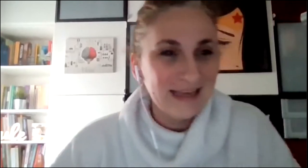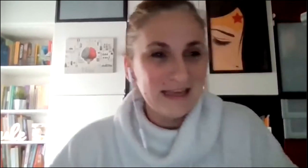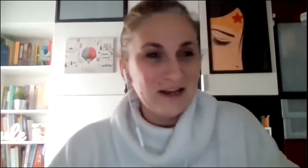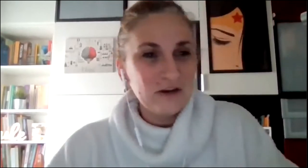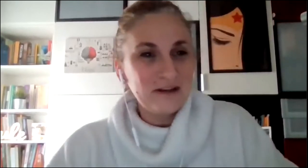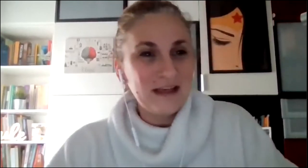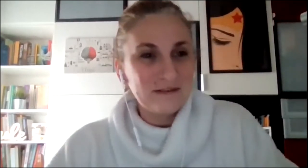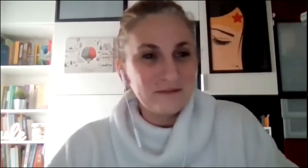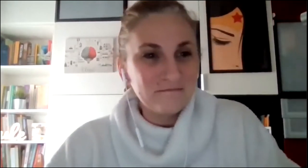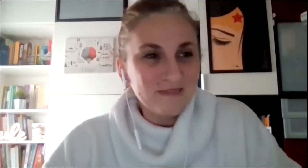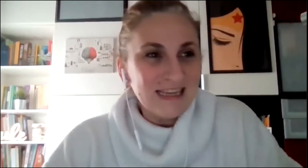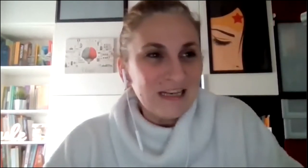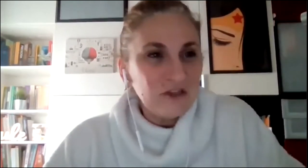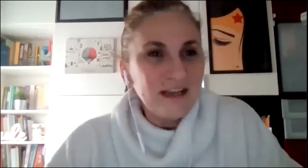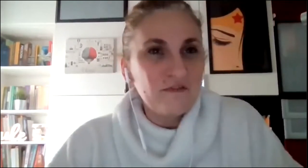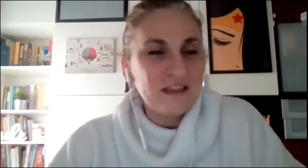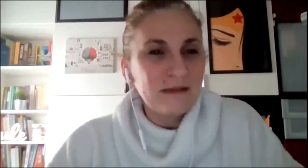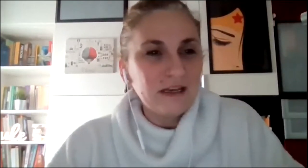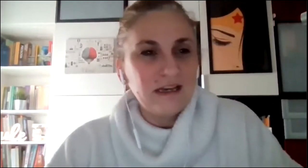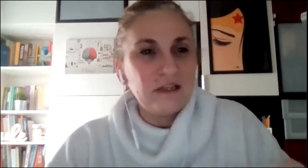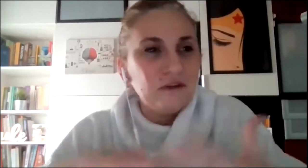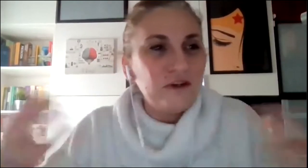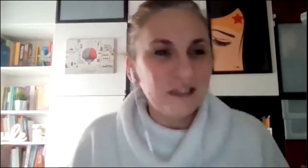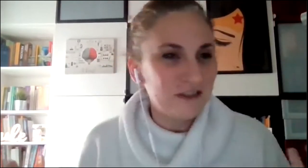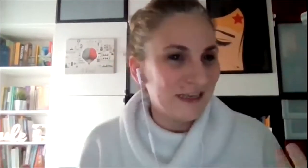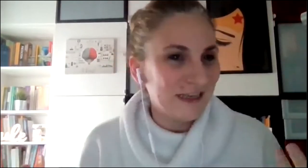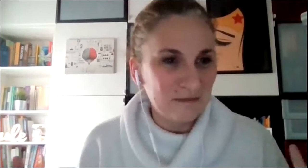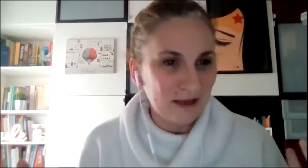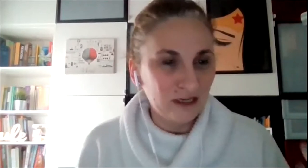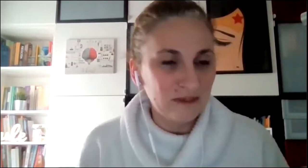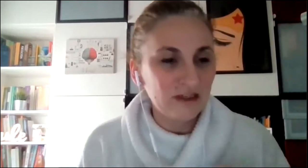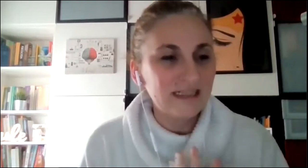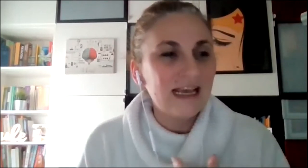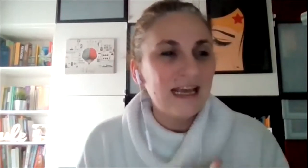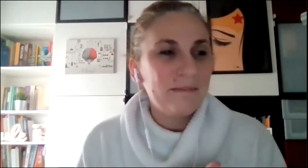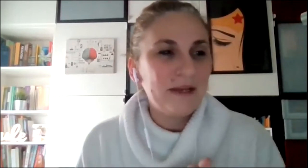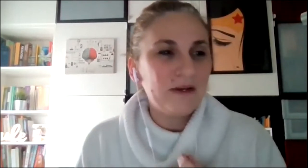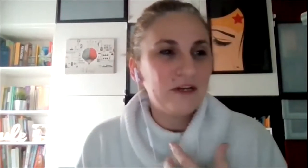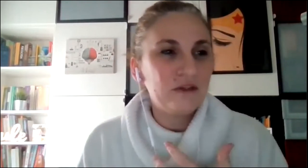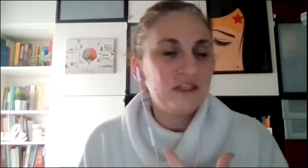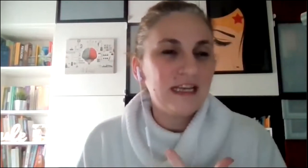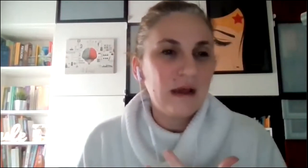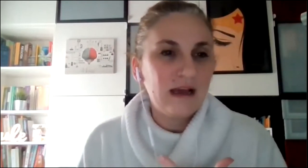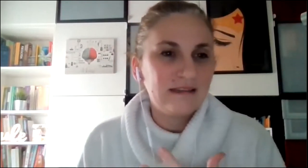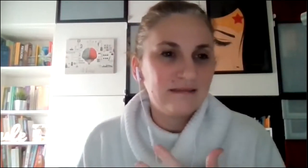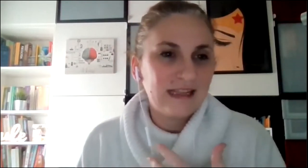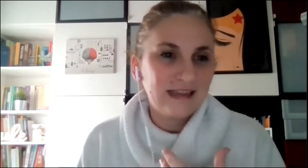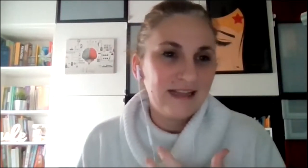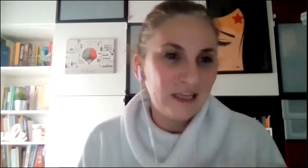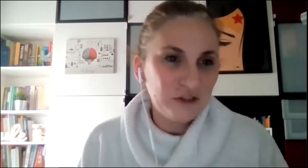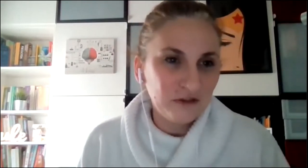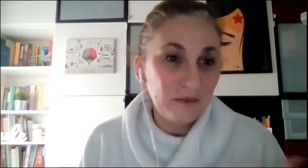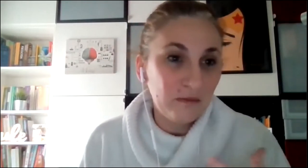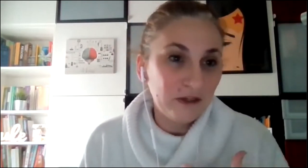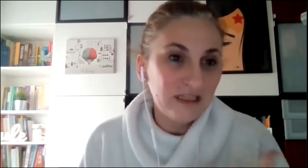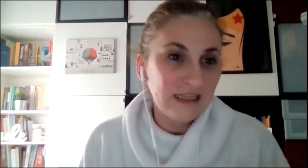porque no tiene que ofrecerme, ni en todos los sitios tiene que ser para todas las personas, pero creo que todos tienen el